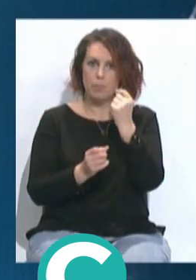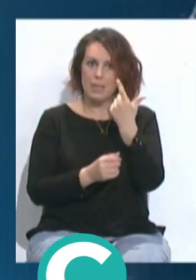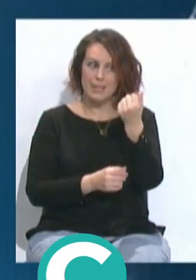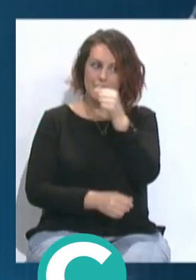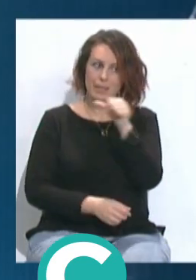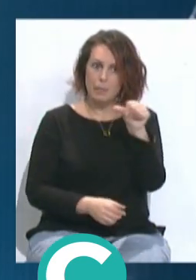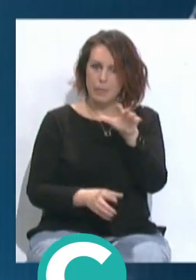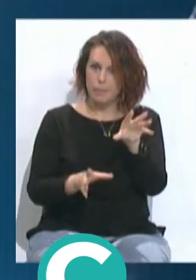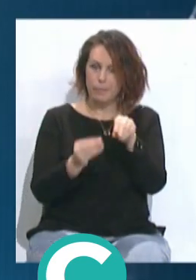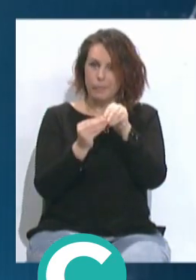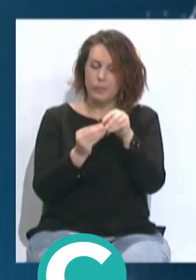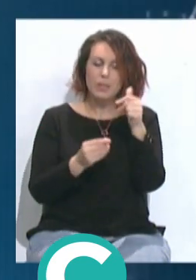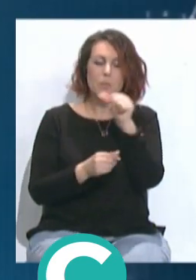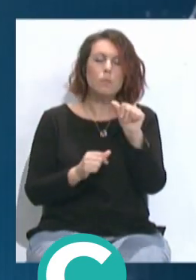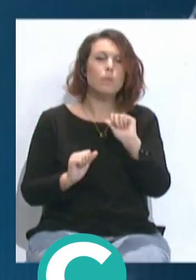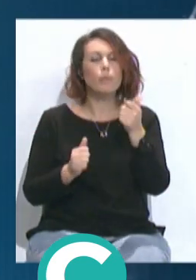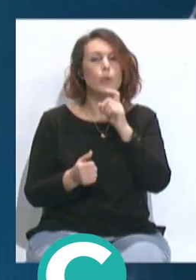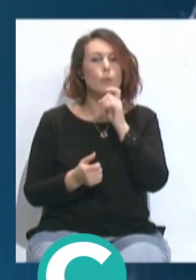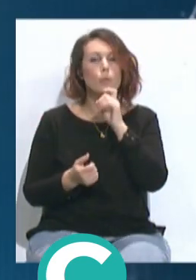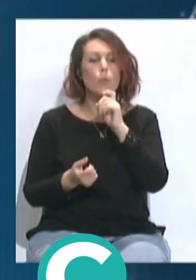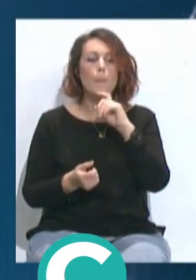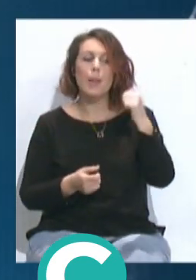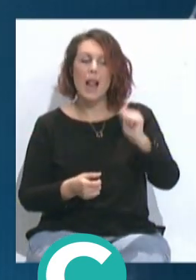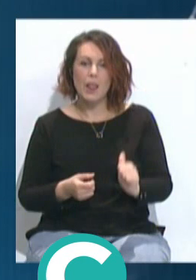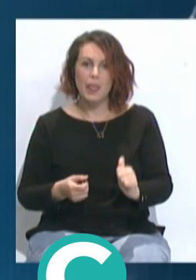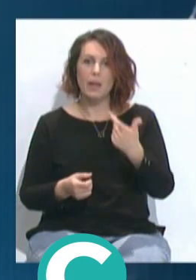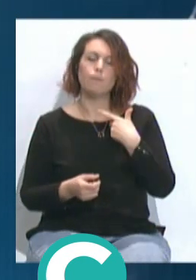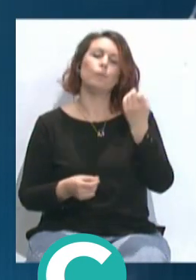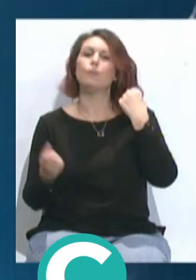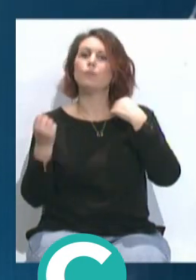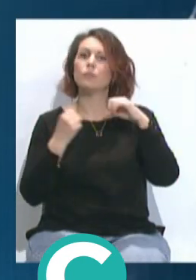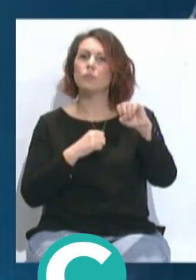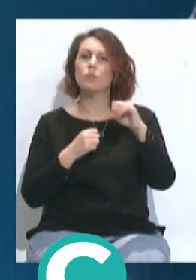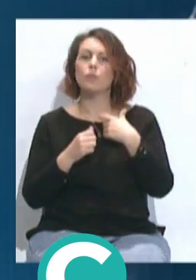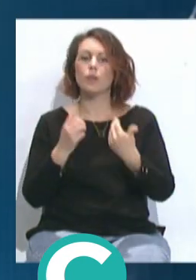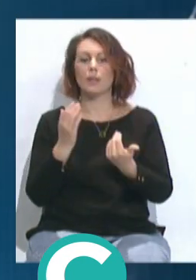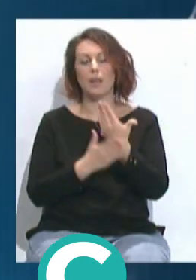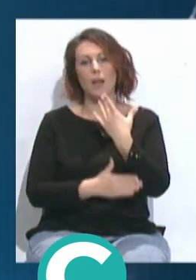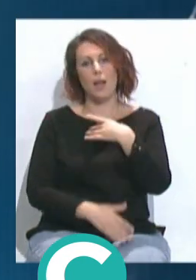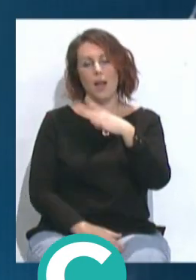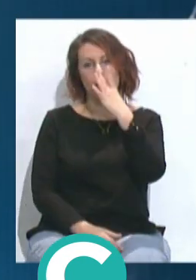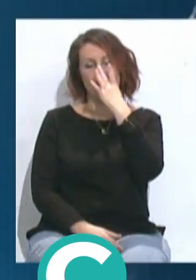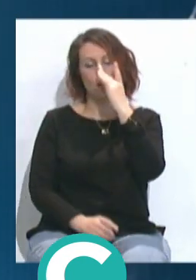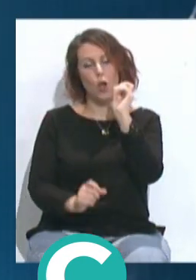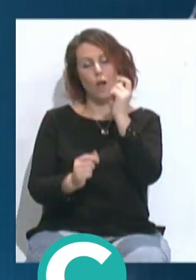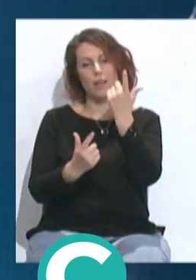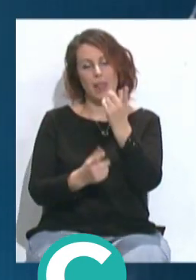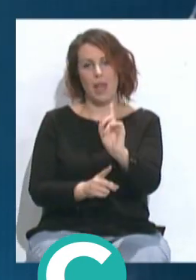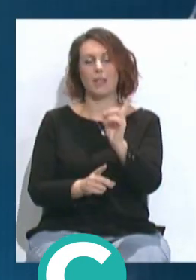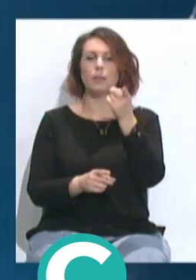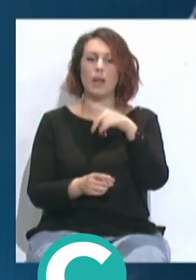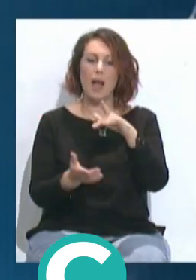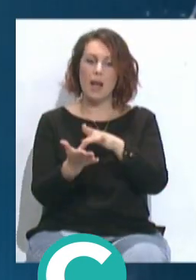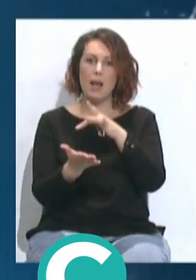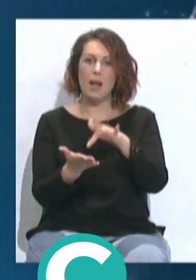semana. Una semana precisamente que arrancaba con el balance de los actos del carnaval no oficial. Y también la